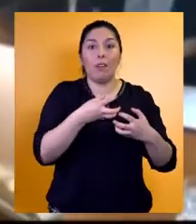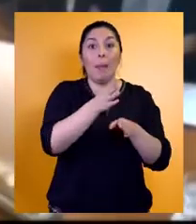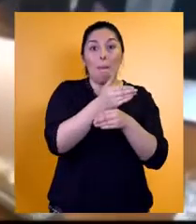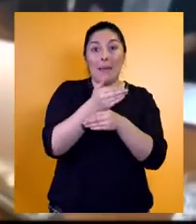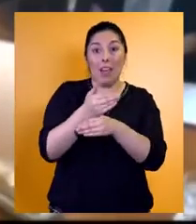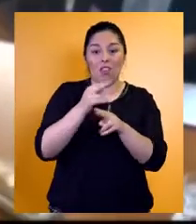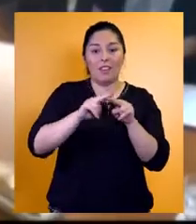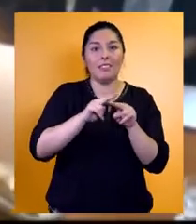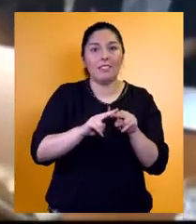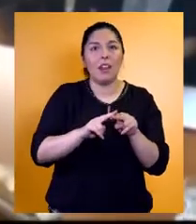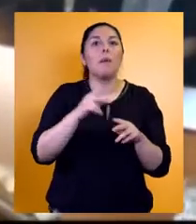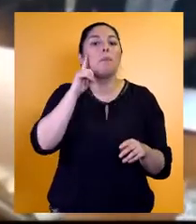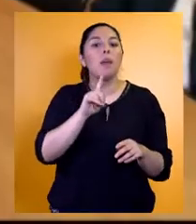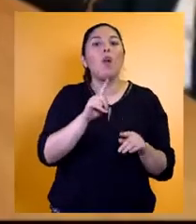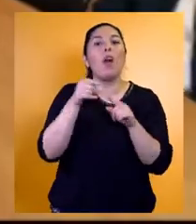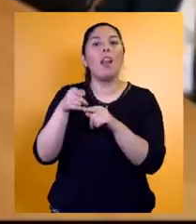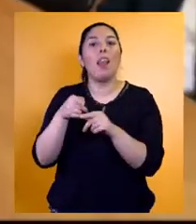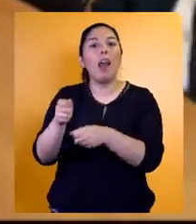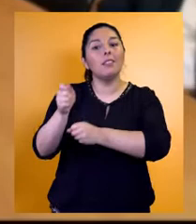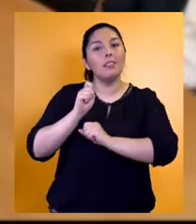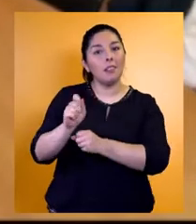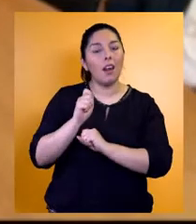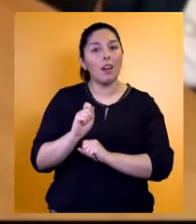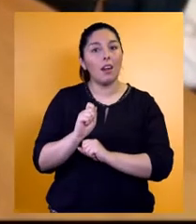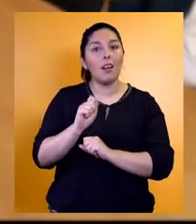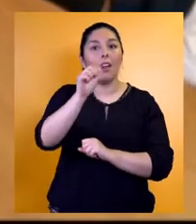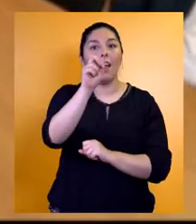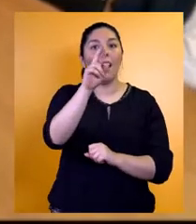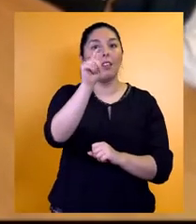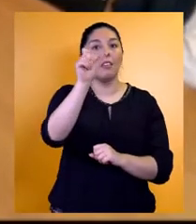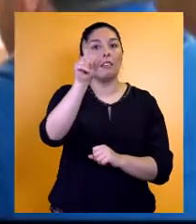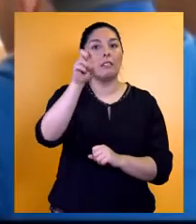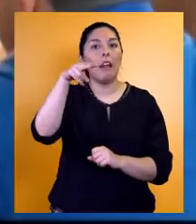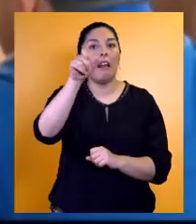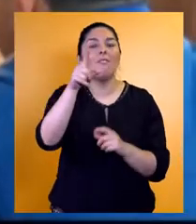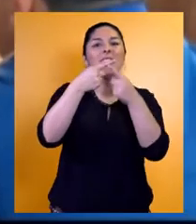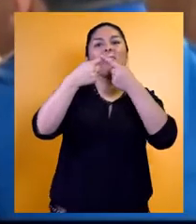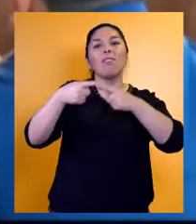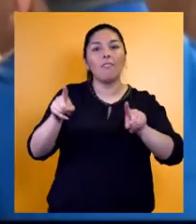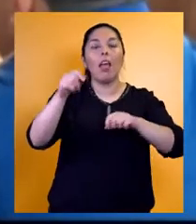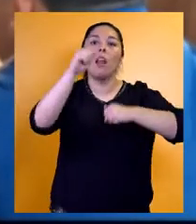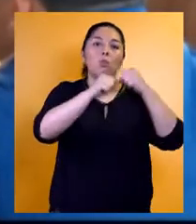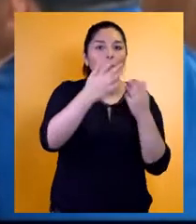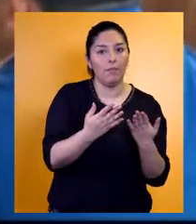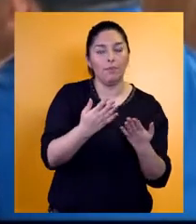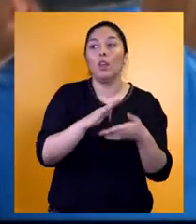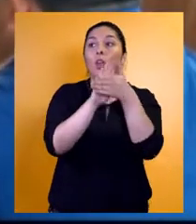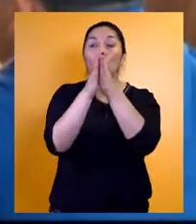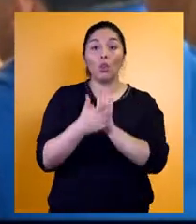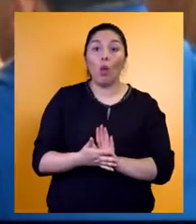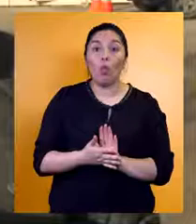a pesar de que fue la pesca artesanal la que abrió el mercado, dijo Bustos, para el producto. Es industrial, está